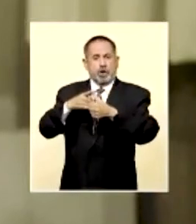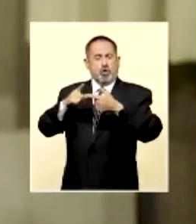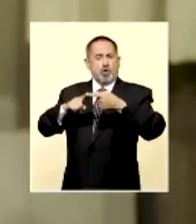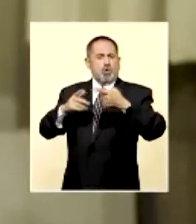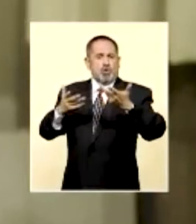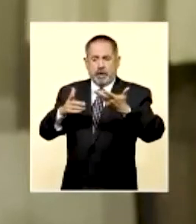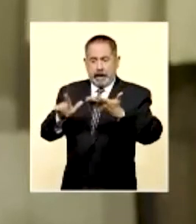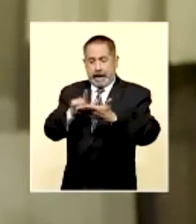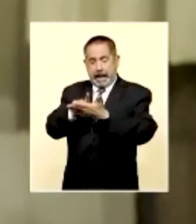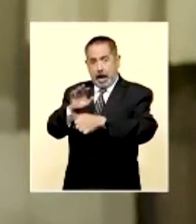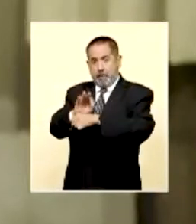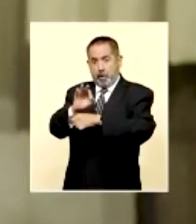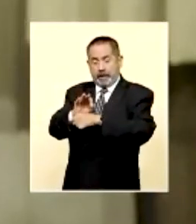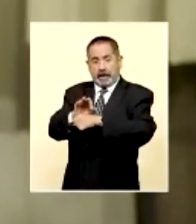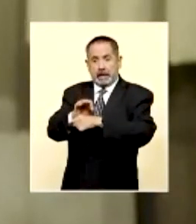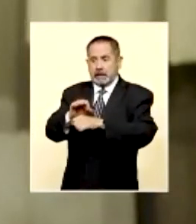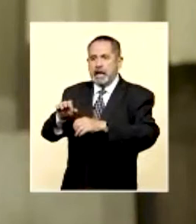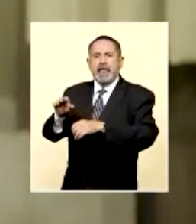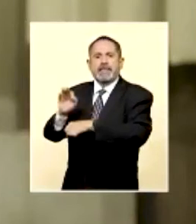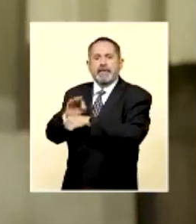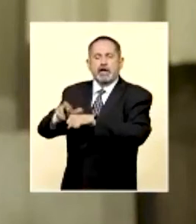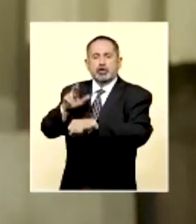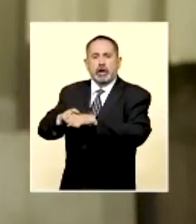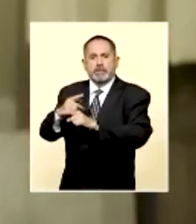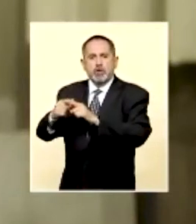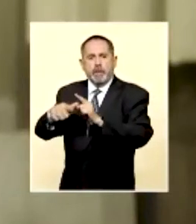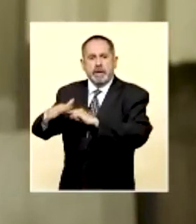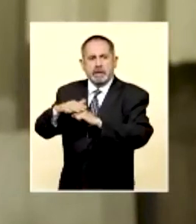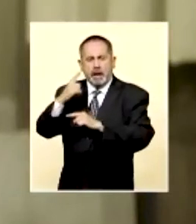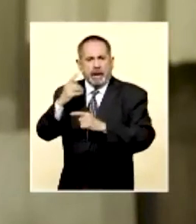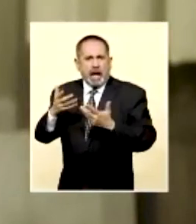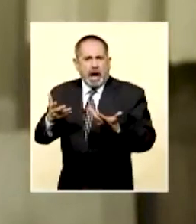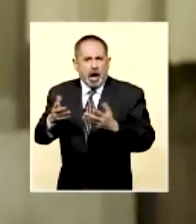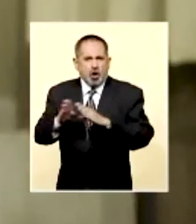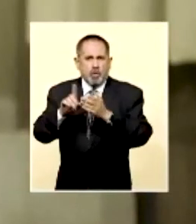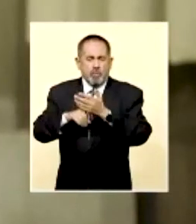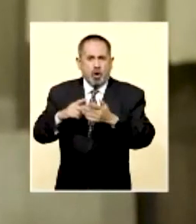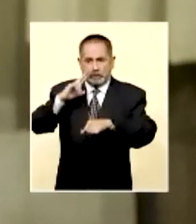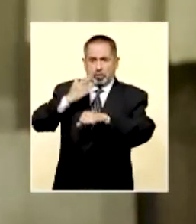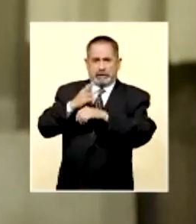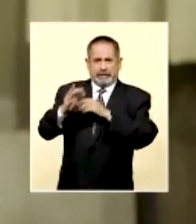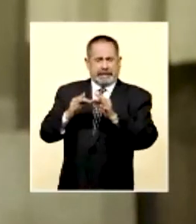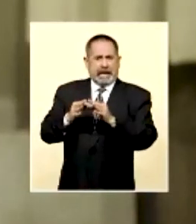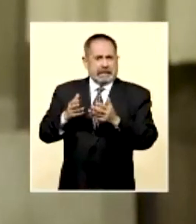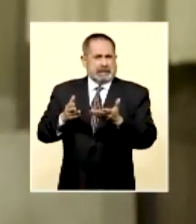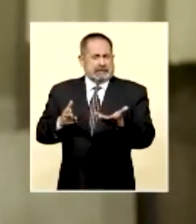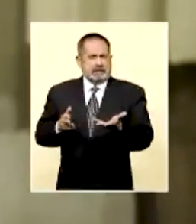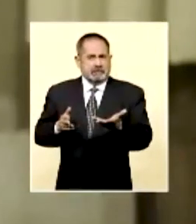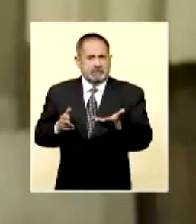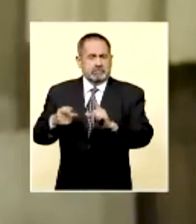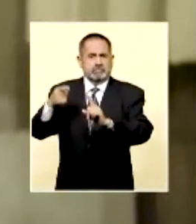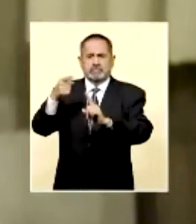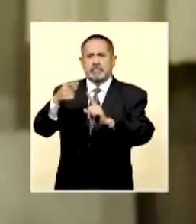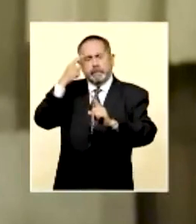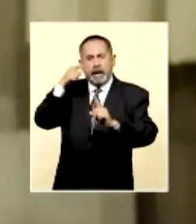¿Cómo puede la ley proteger a los defensores del medio ambiente para que no quede sobre ellos la responsabilidad única